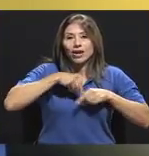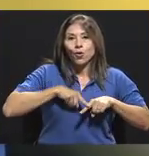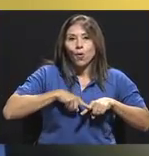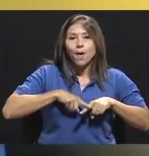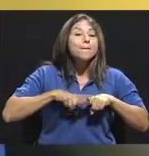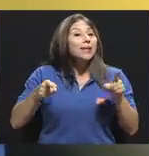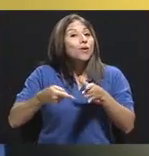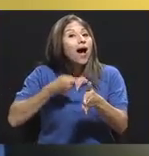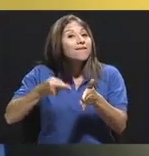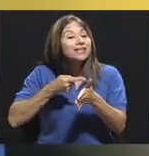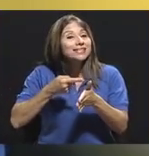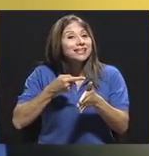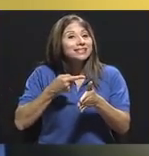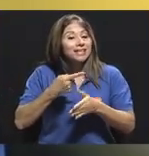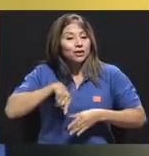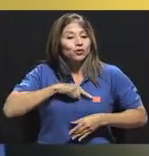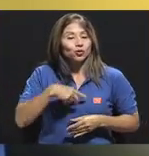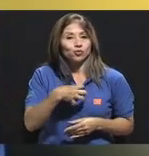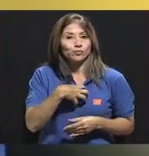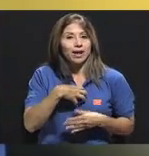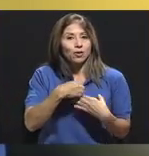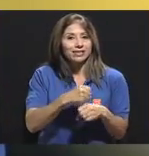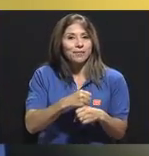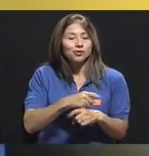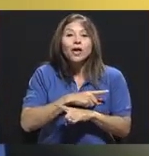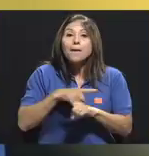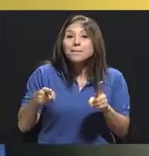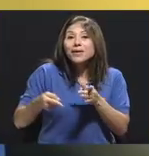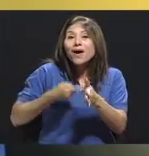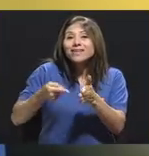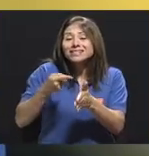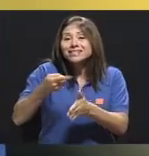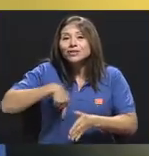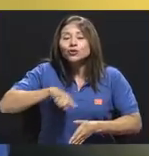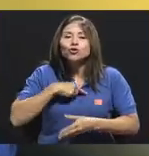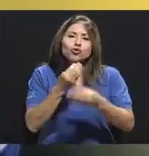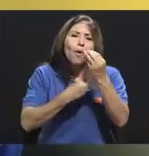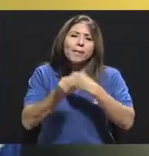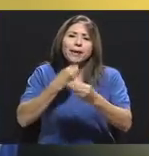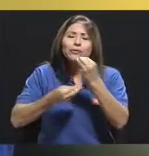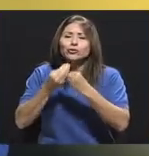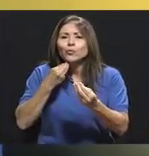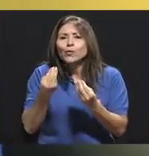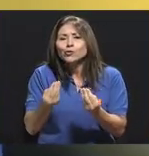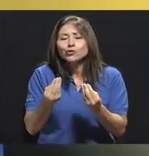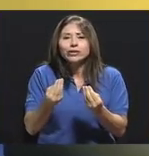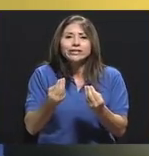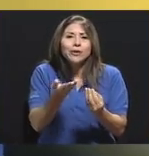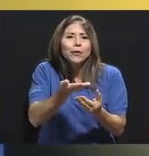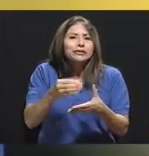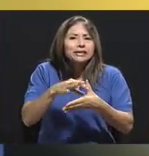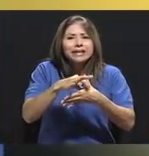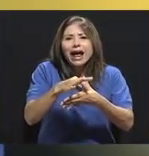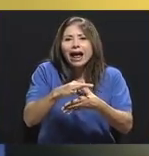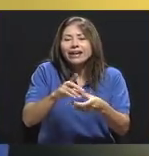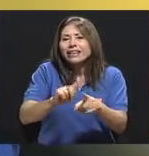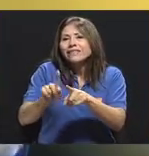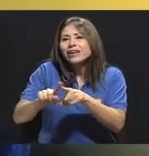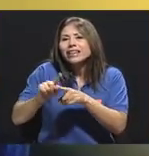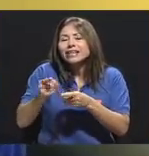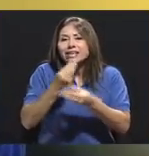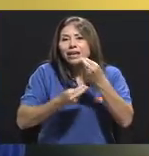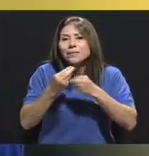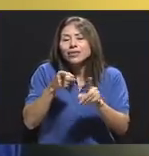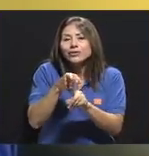colesterol sobre todo los porque viene de los animales en los alimentos de origen animal y se genera la descompensación verdad mucho no